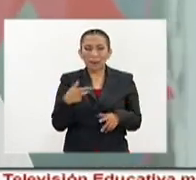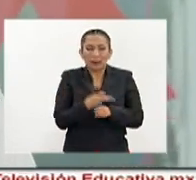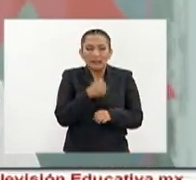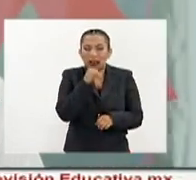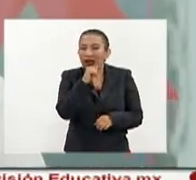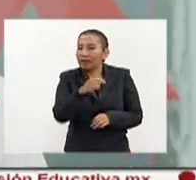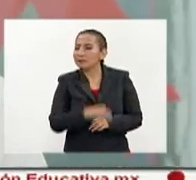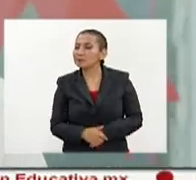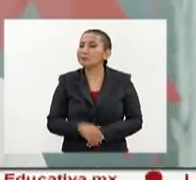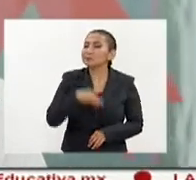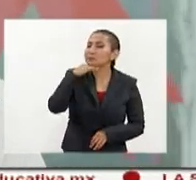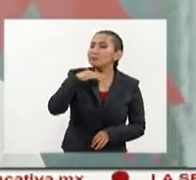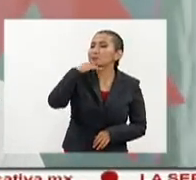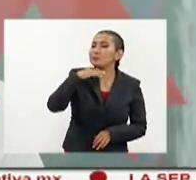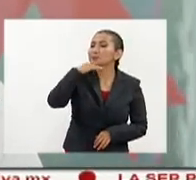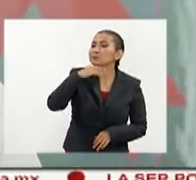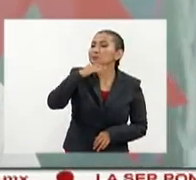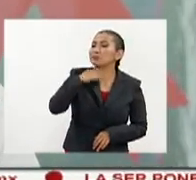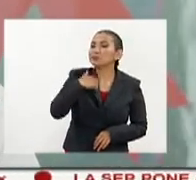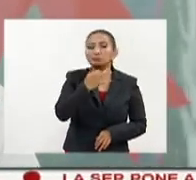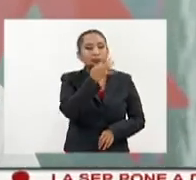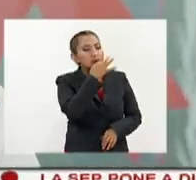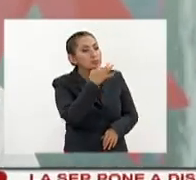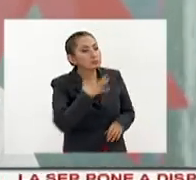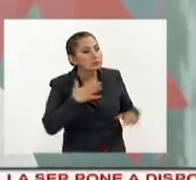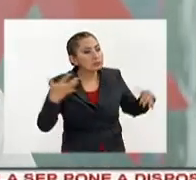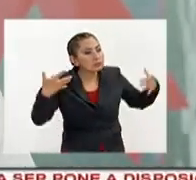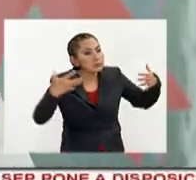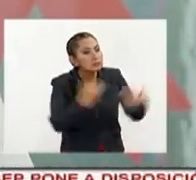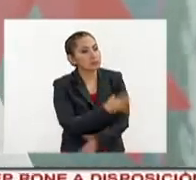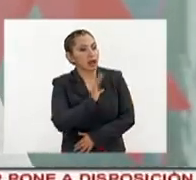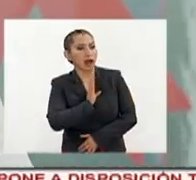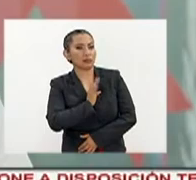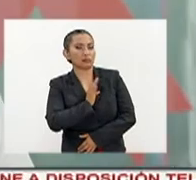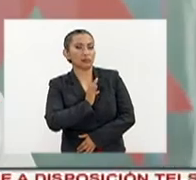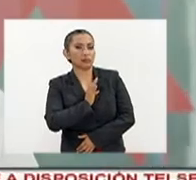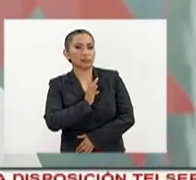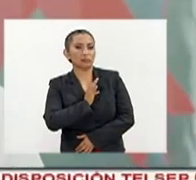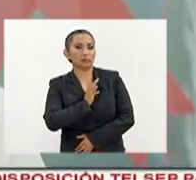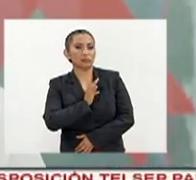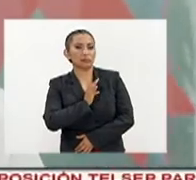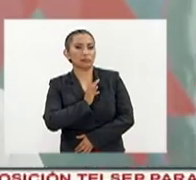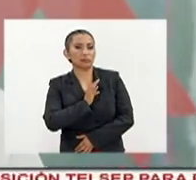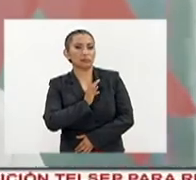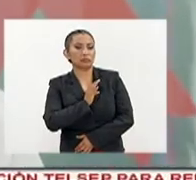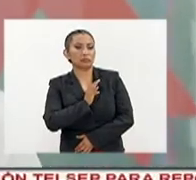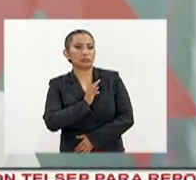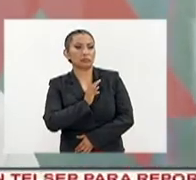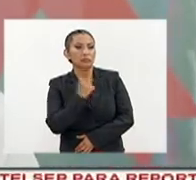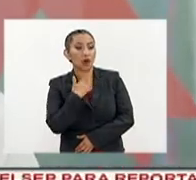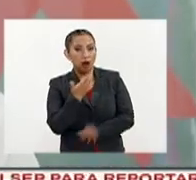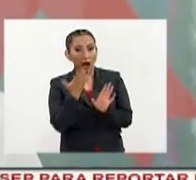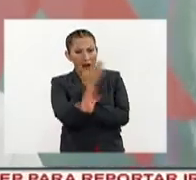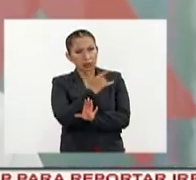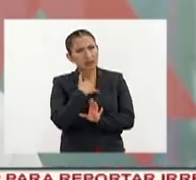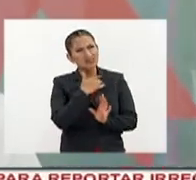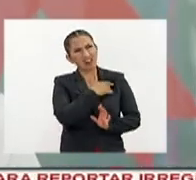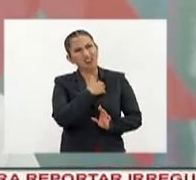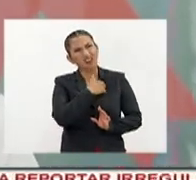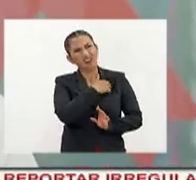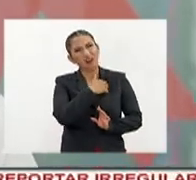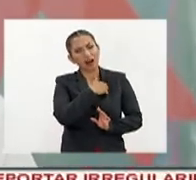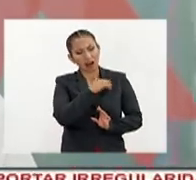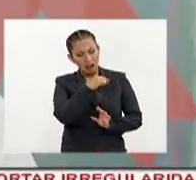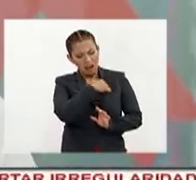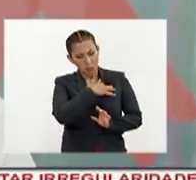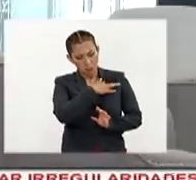pasar y me llegan a decir que tengo cáncer. Yo me detecté desde el primer momento